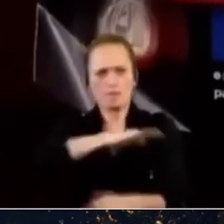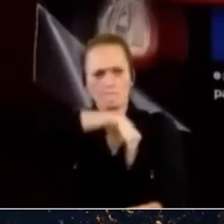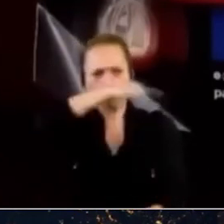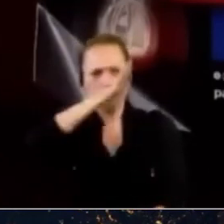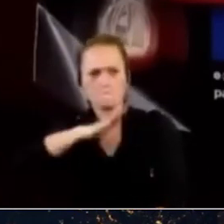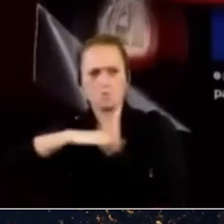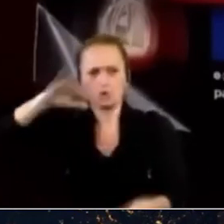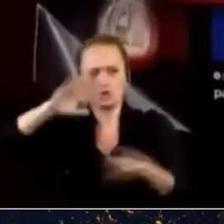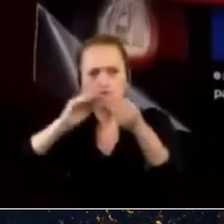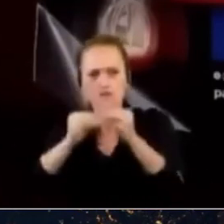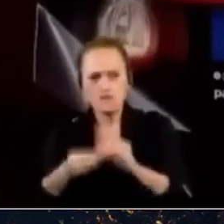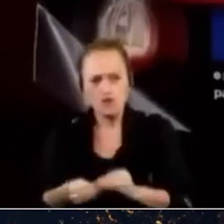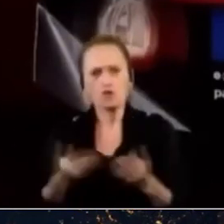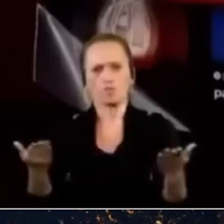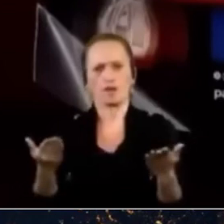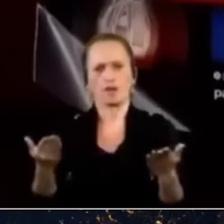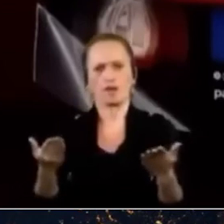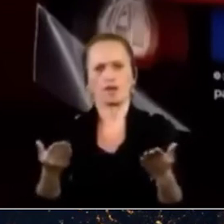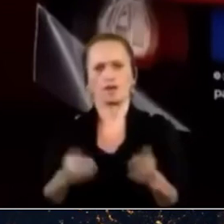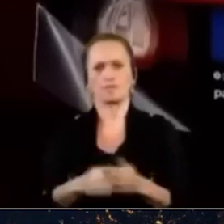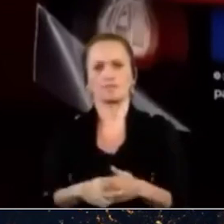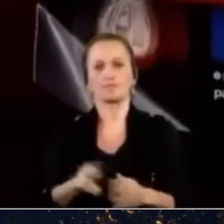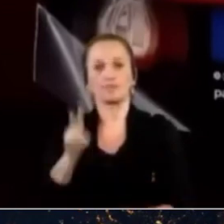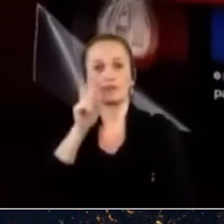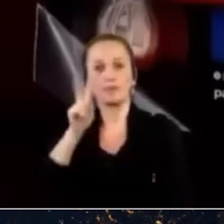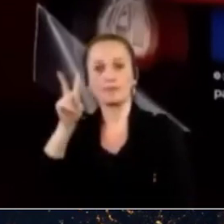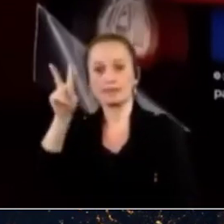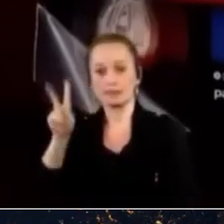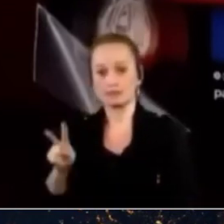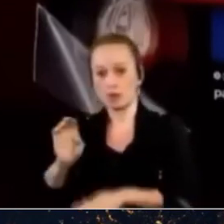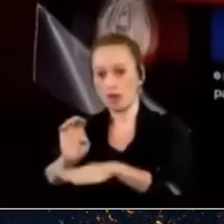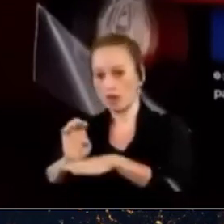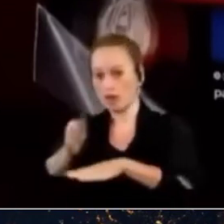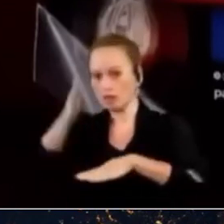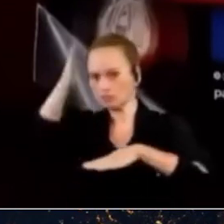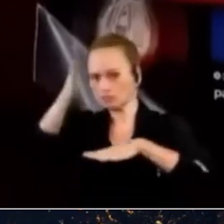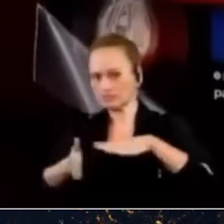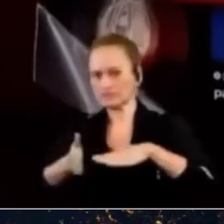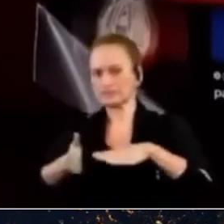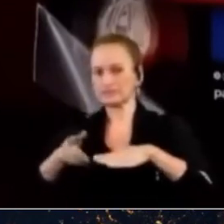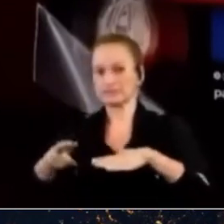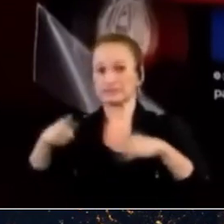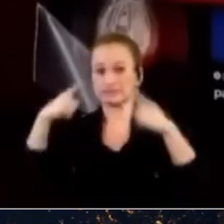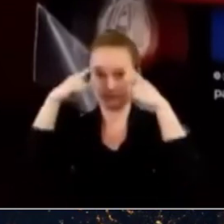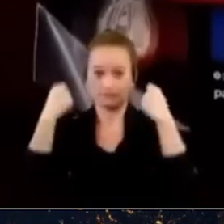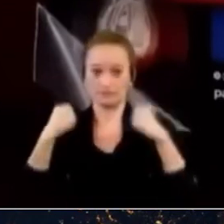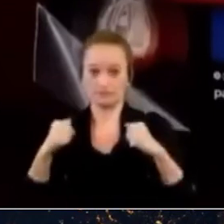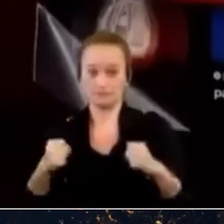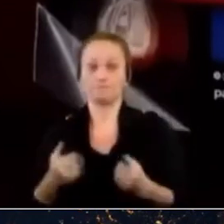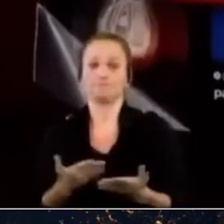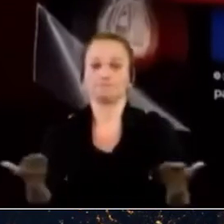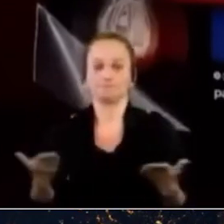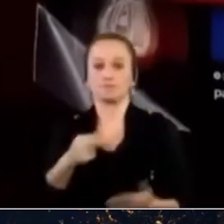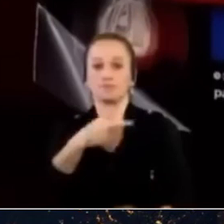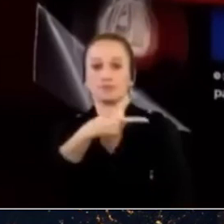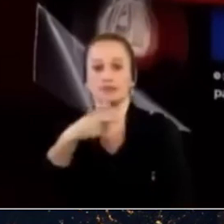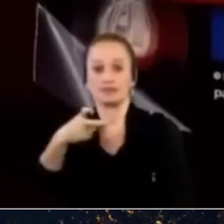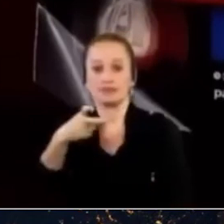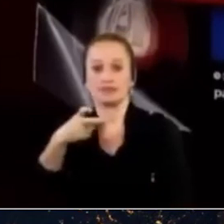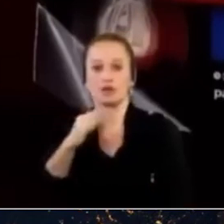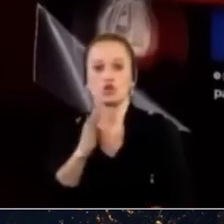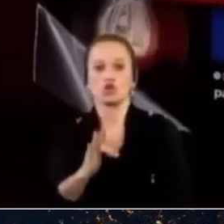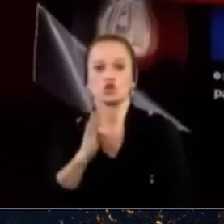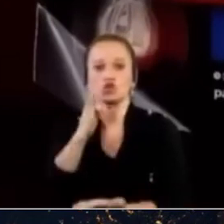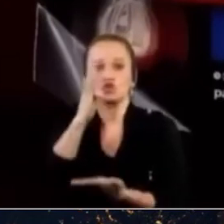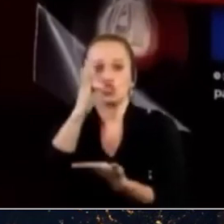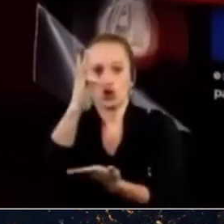montañas? ¿No es la misma frontera con Venezuela y con Ecuador, que están desesperados con 700 toneladas